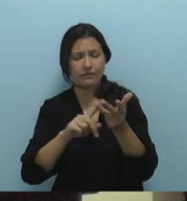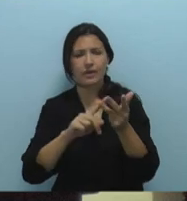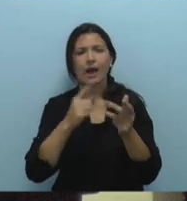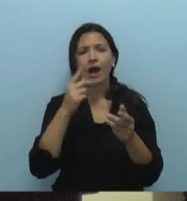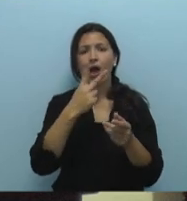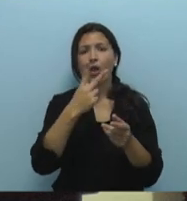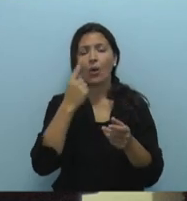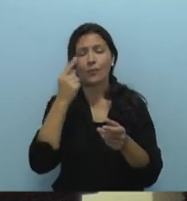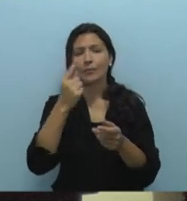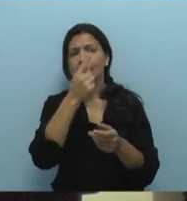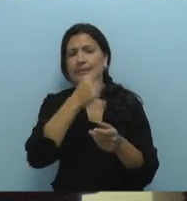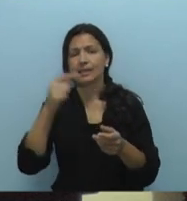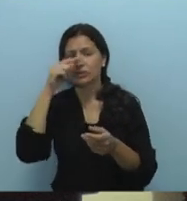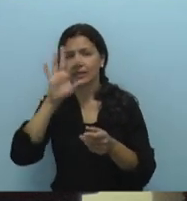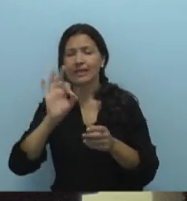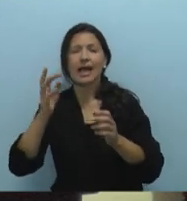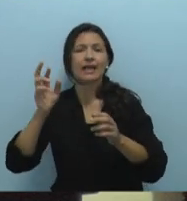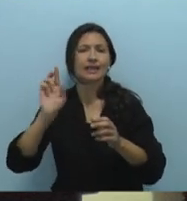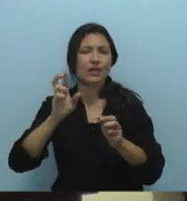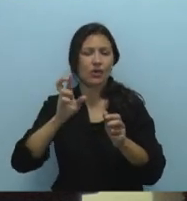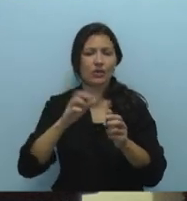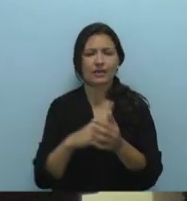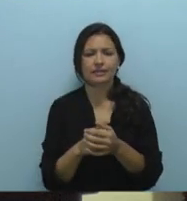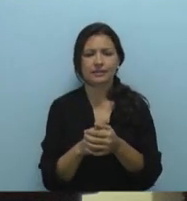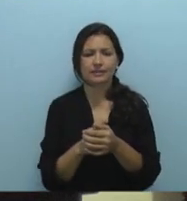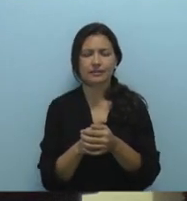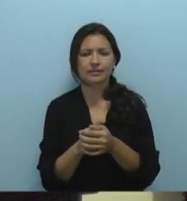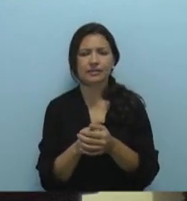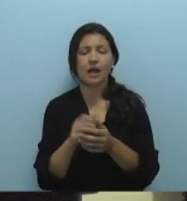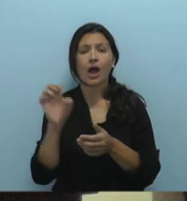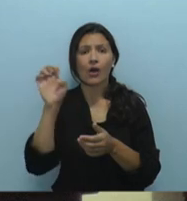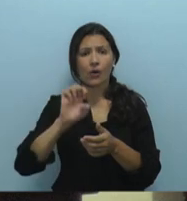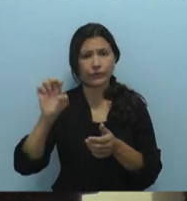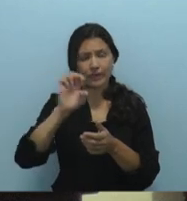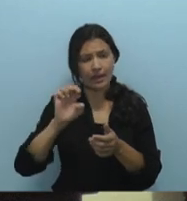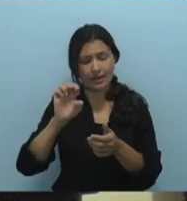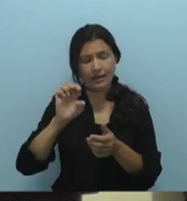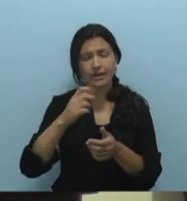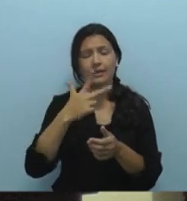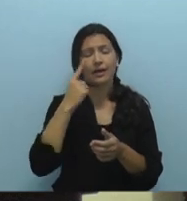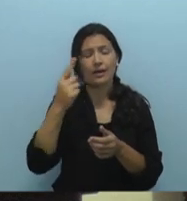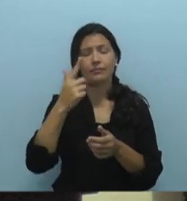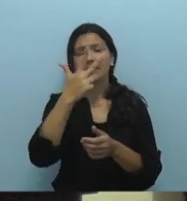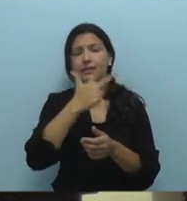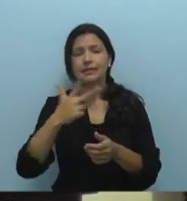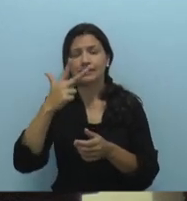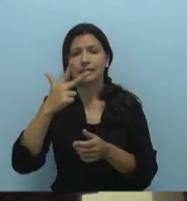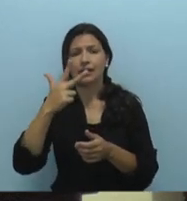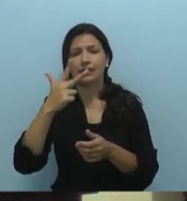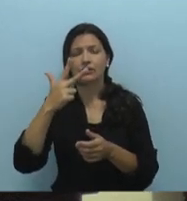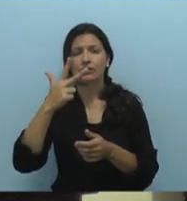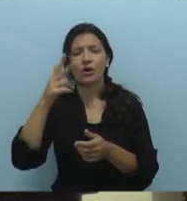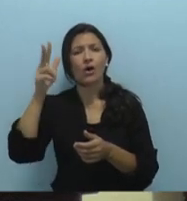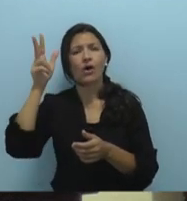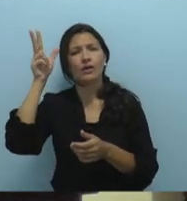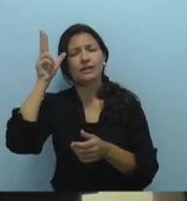los 2.170, con Costa Rica, que está en 3.338 dólares,